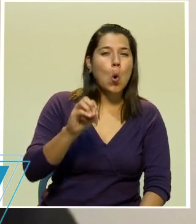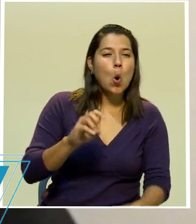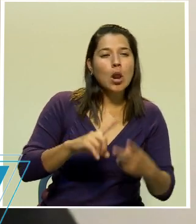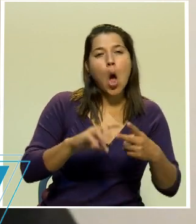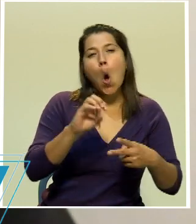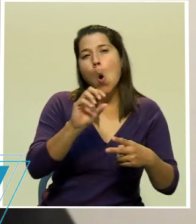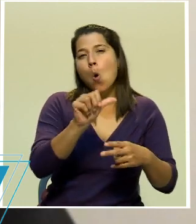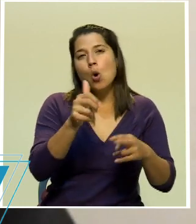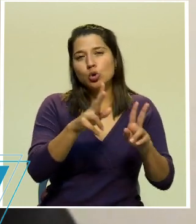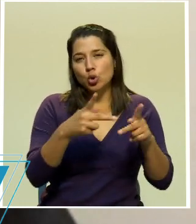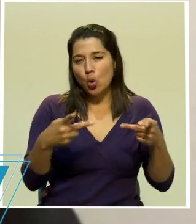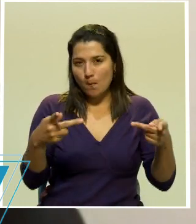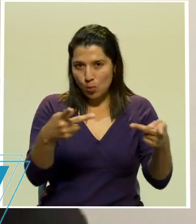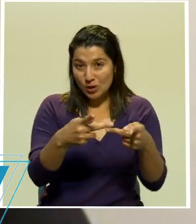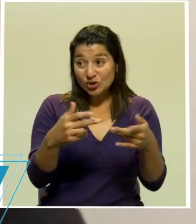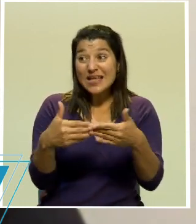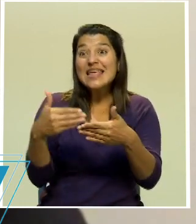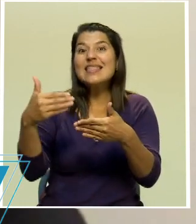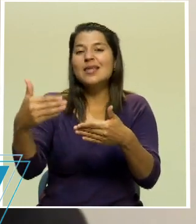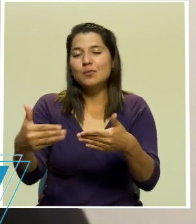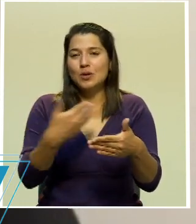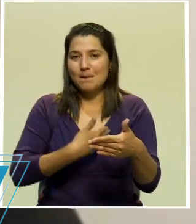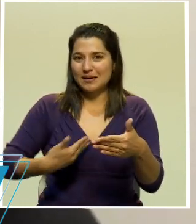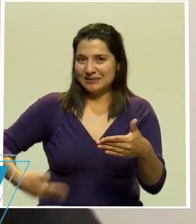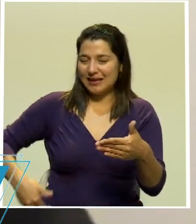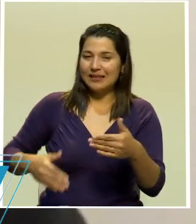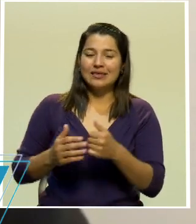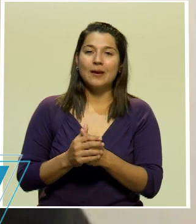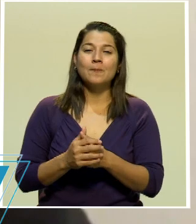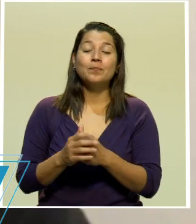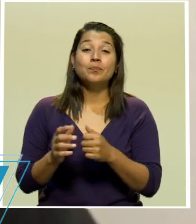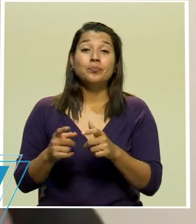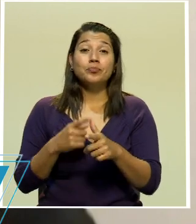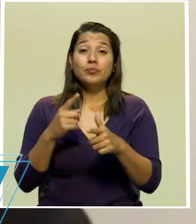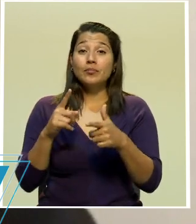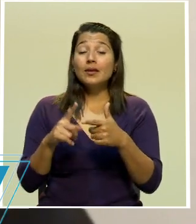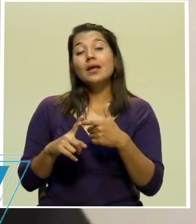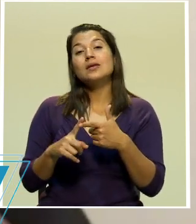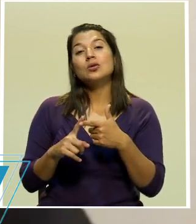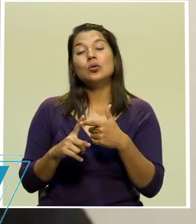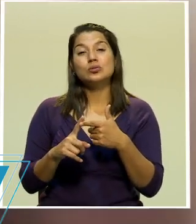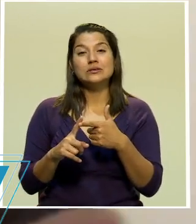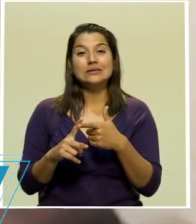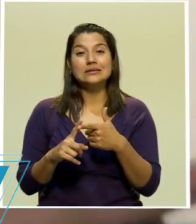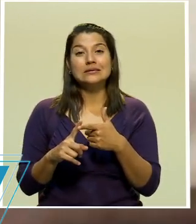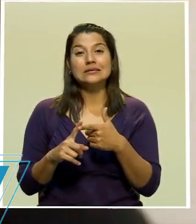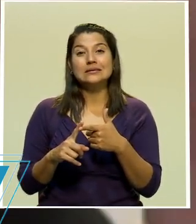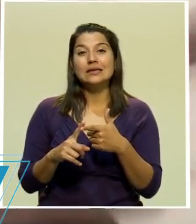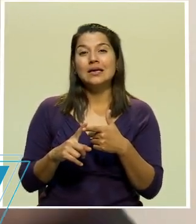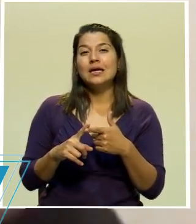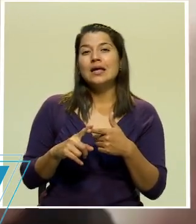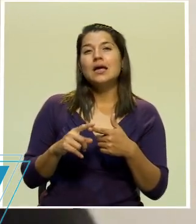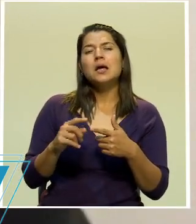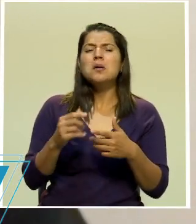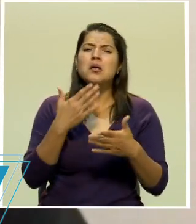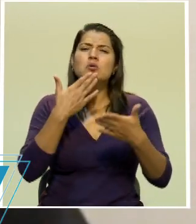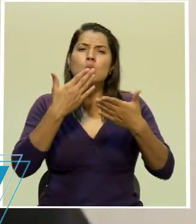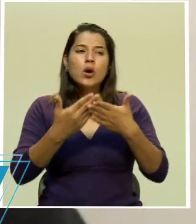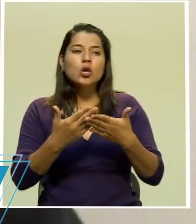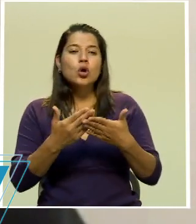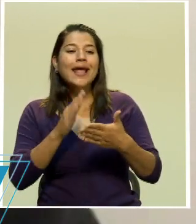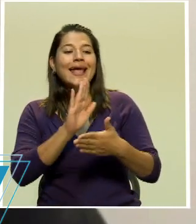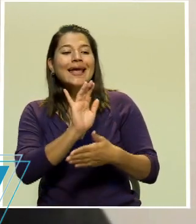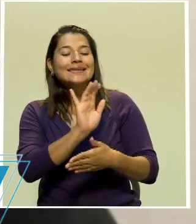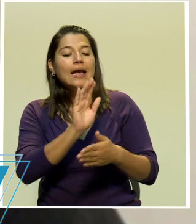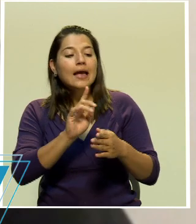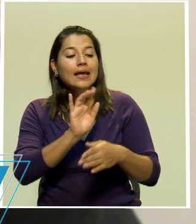es importante que ella sea electa alguna vez de manera directa y no solamente que su experiencia haya sido por estar casada con el que fue electo presidente de Estados